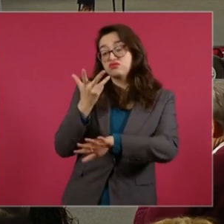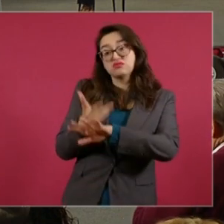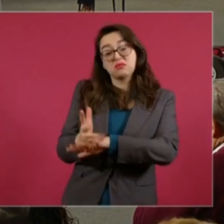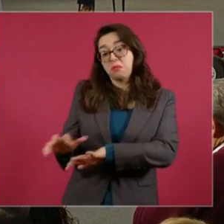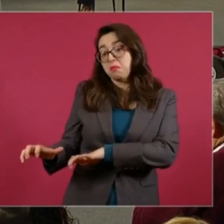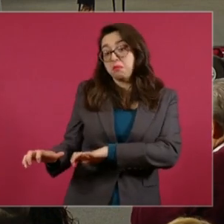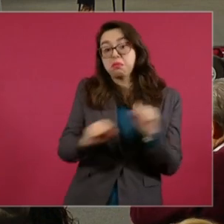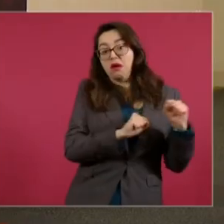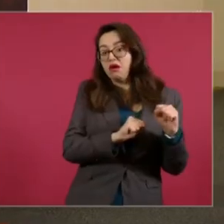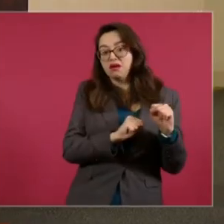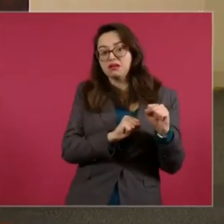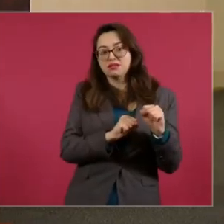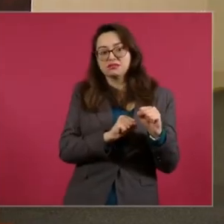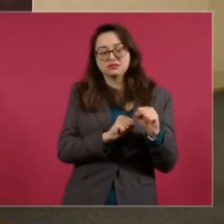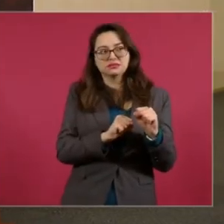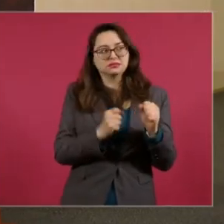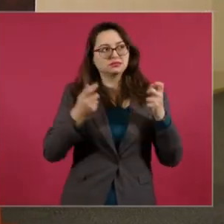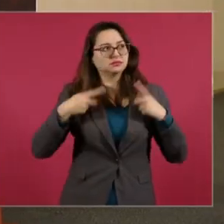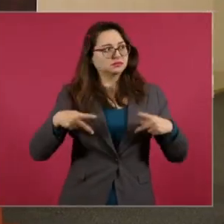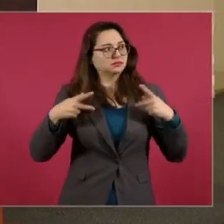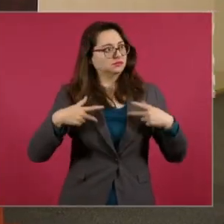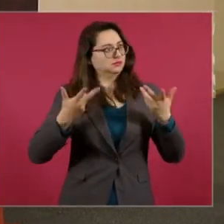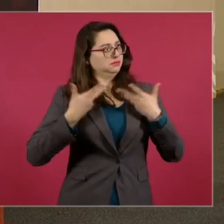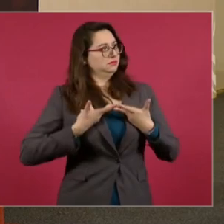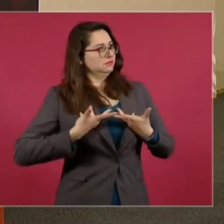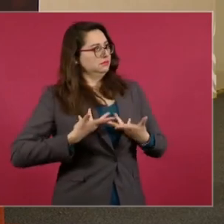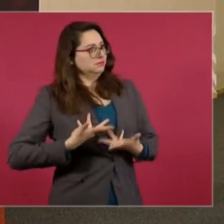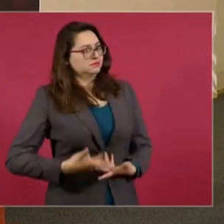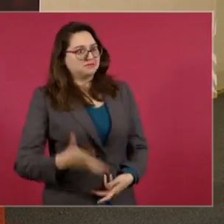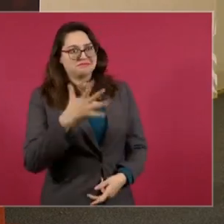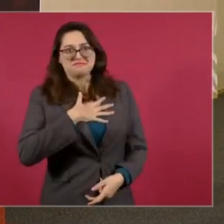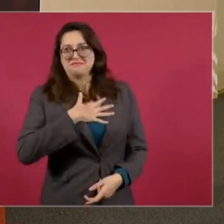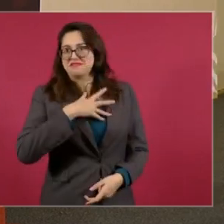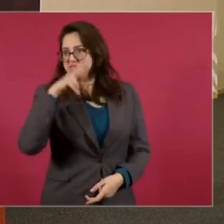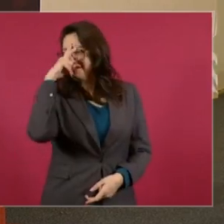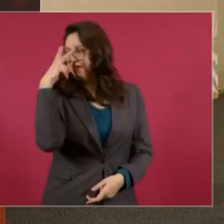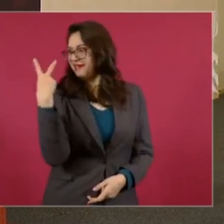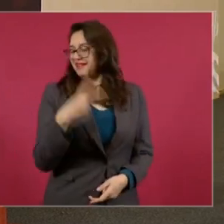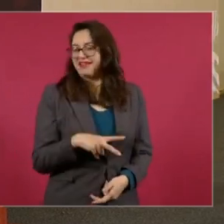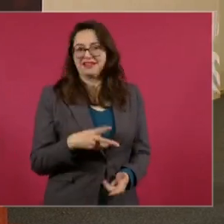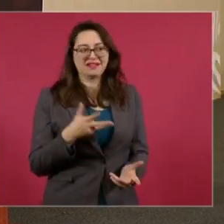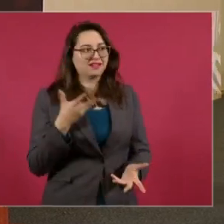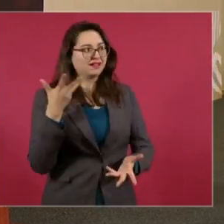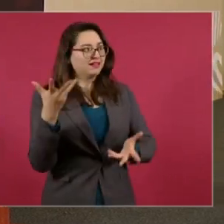¿Qué hicieron algunos de Laredo? Es una historia bellísima.